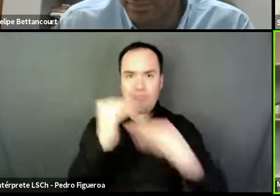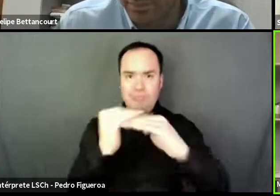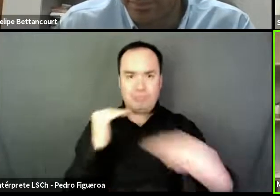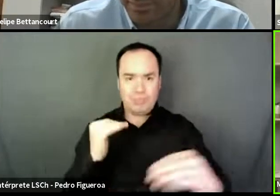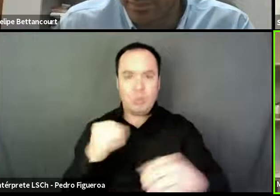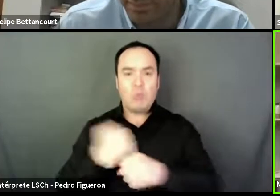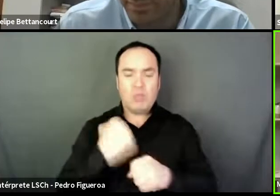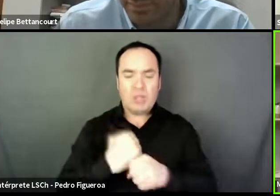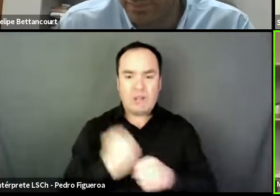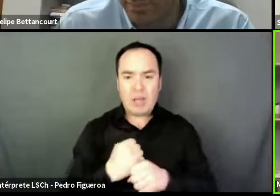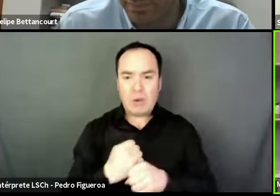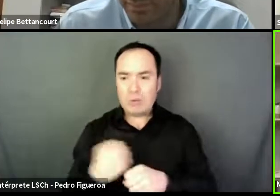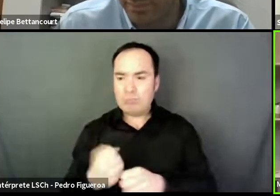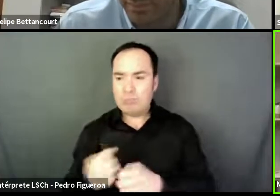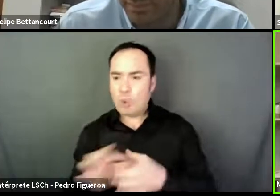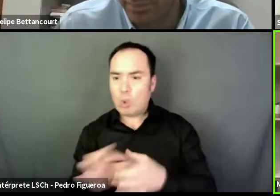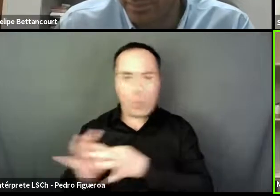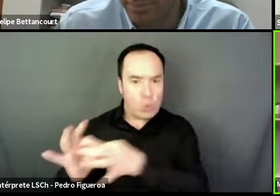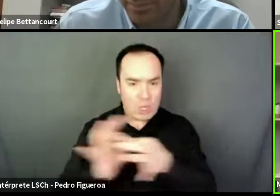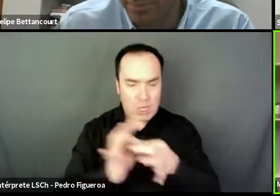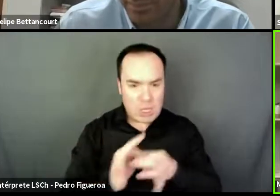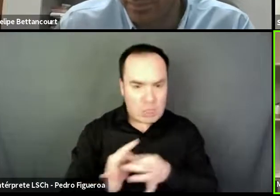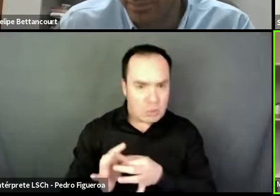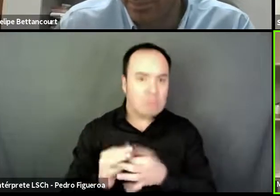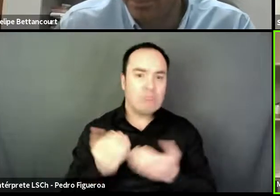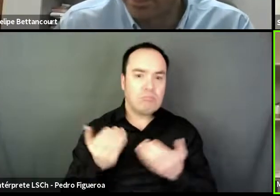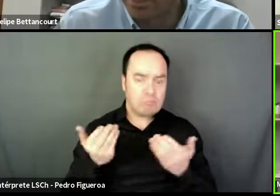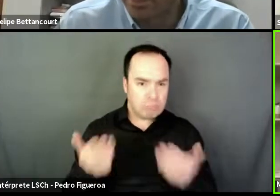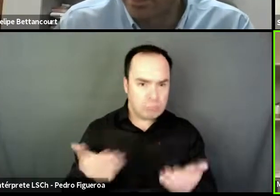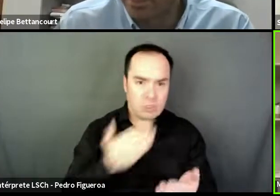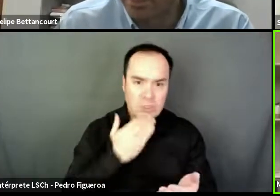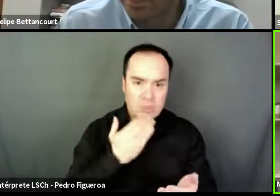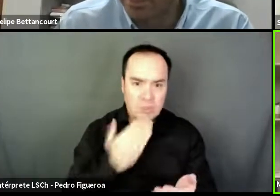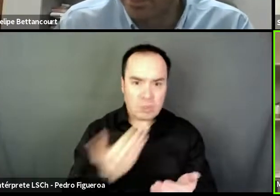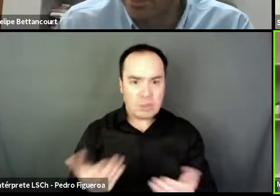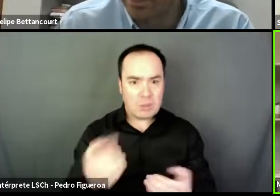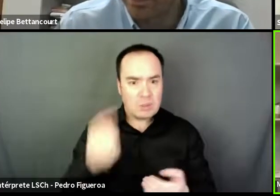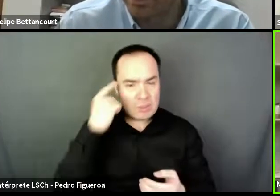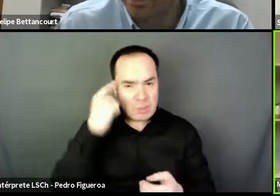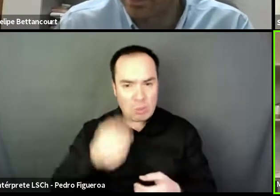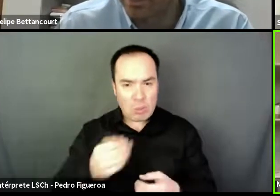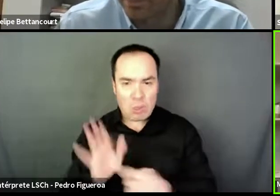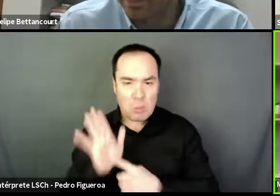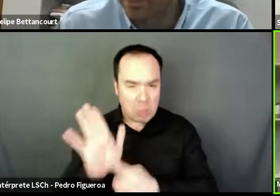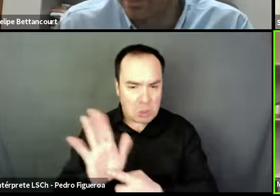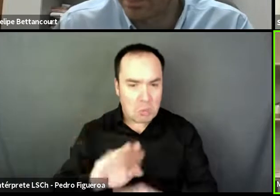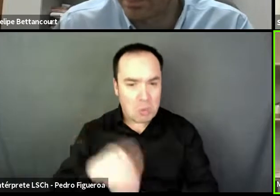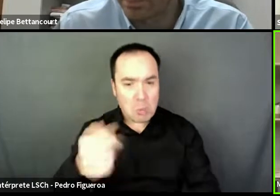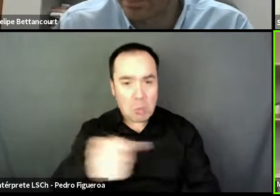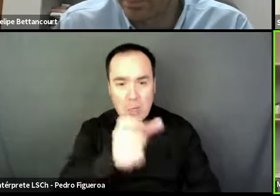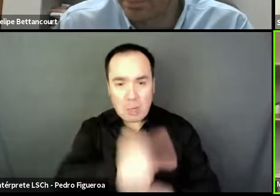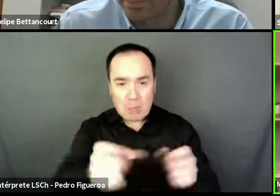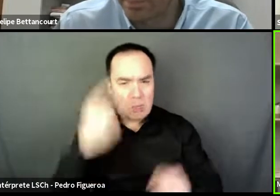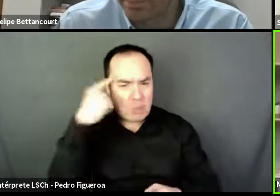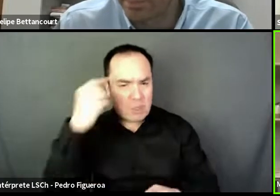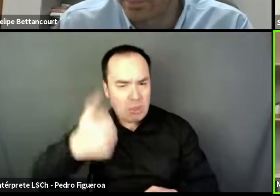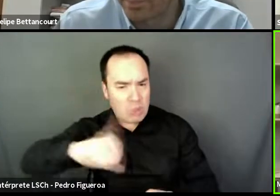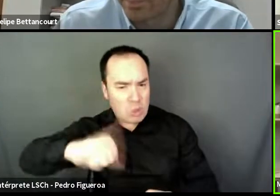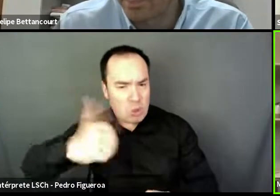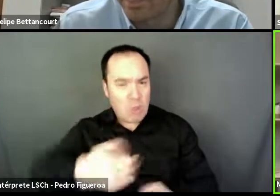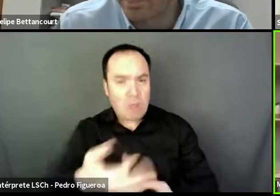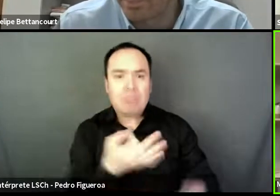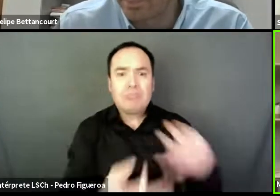liberación en donde también tenemos volvemos a hacer un feedback yo creo que si queremos hablar de poner a las personas